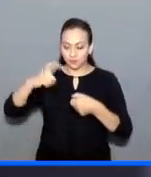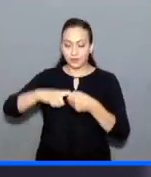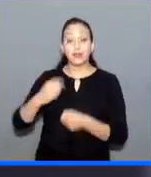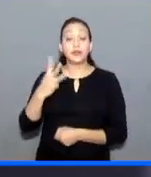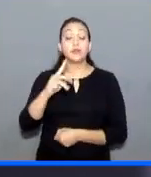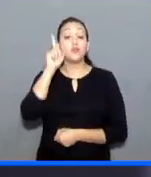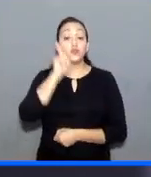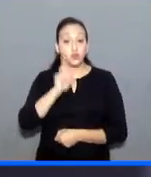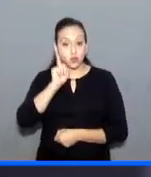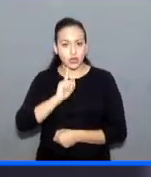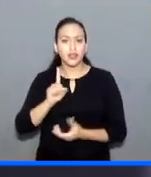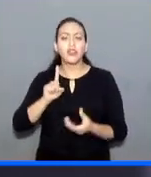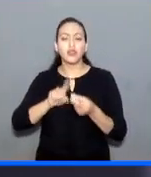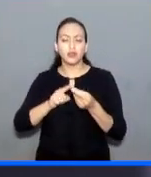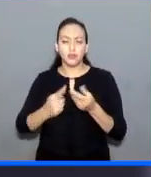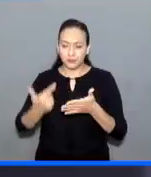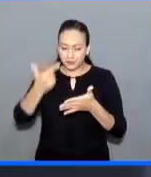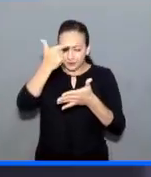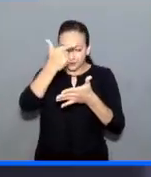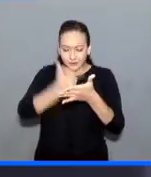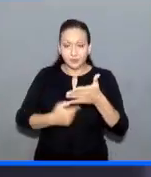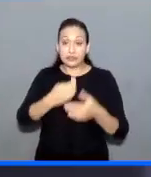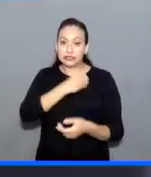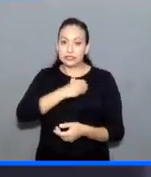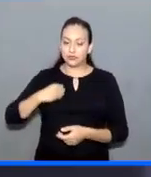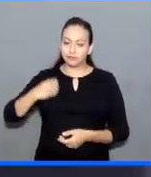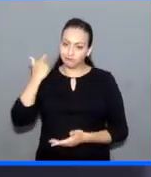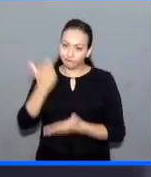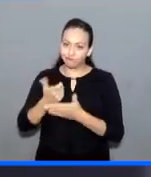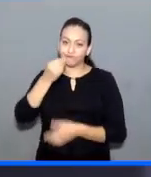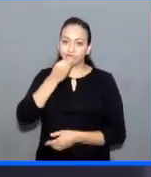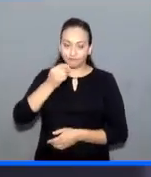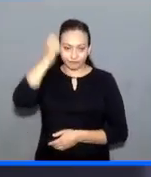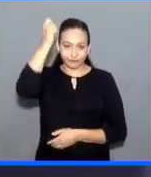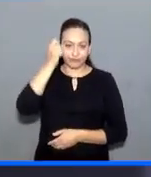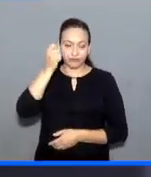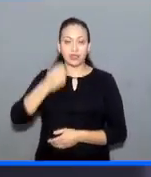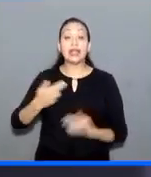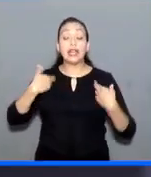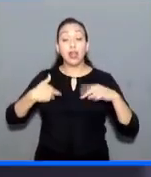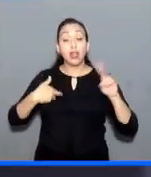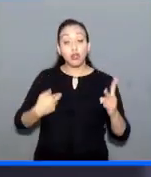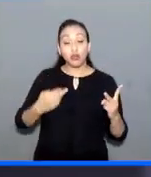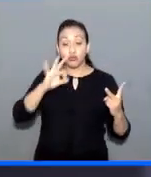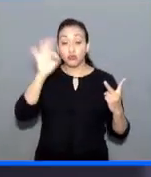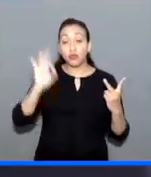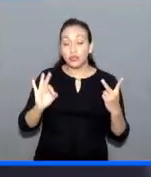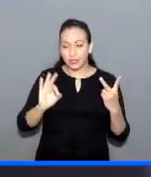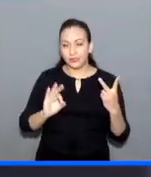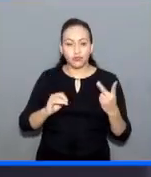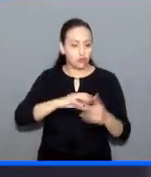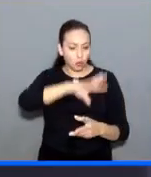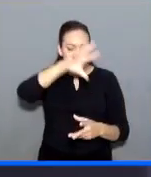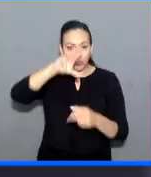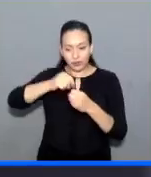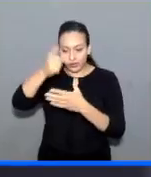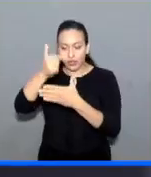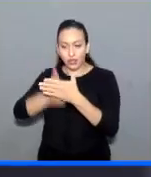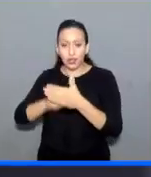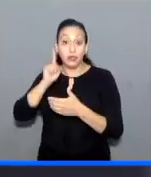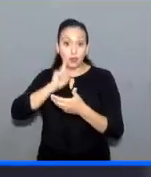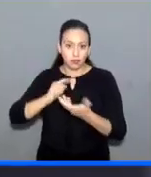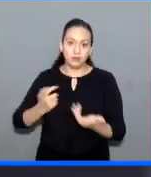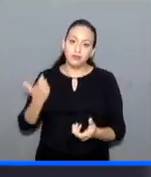Registro Nacional de Obligaciones Alimentarias. Representan el 2% del total de personas en dicho listado. A su vez, se